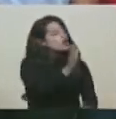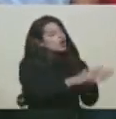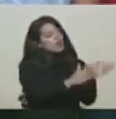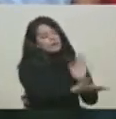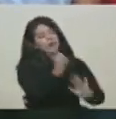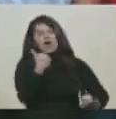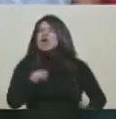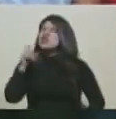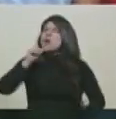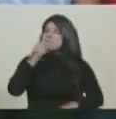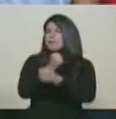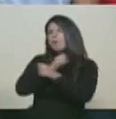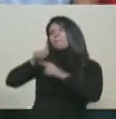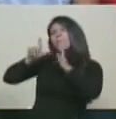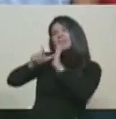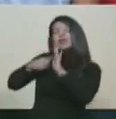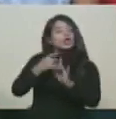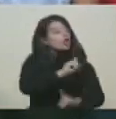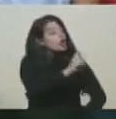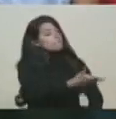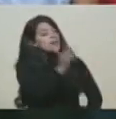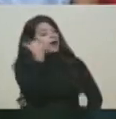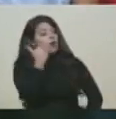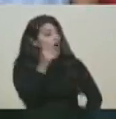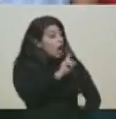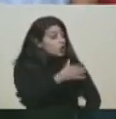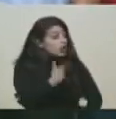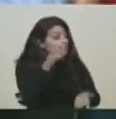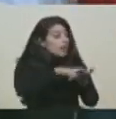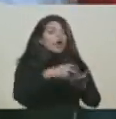amor, que yo me paro más tarde. Párese a votar porque si no, no hay comida.